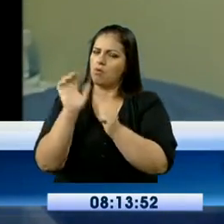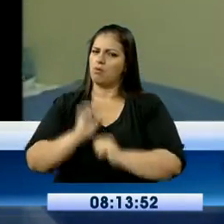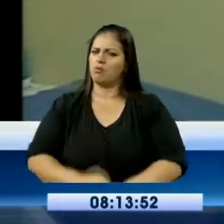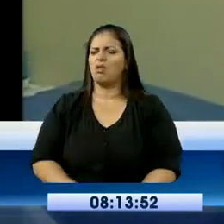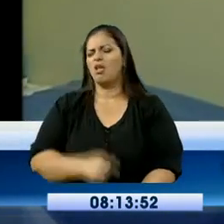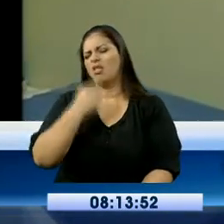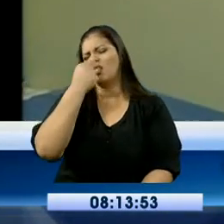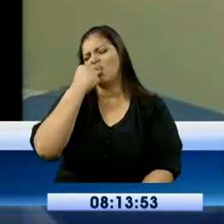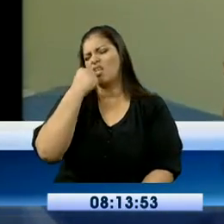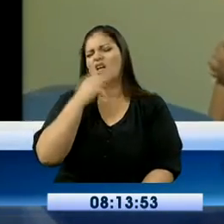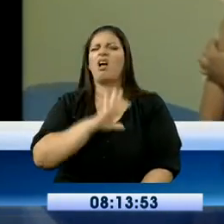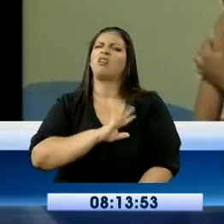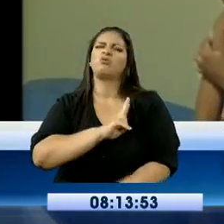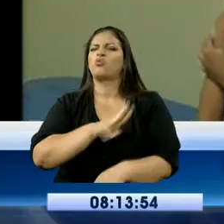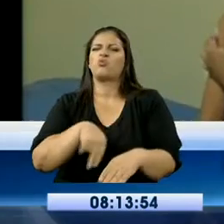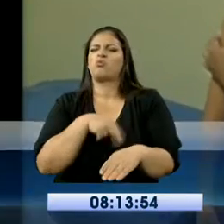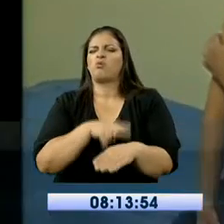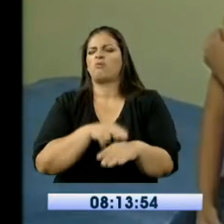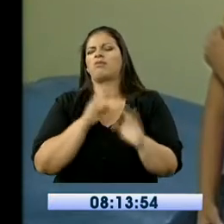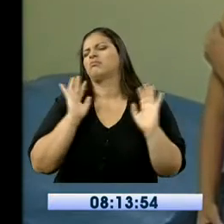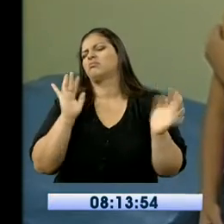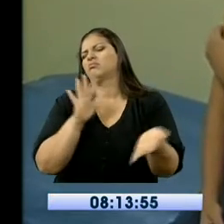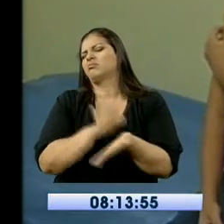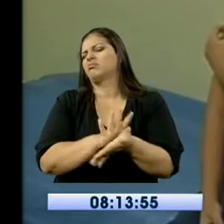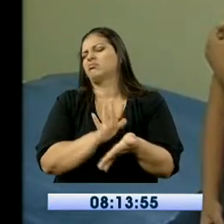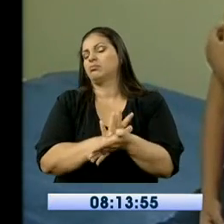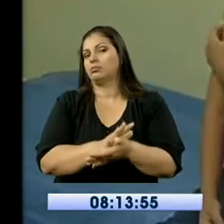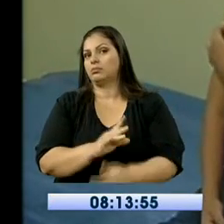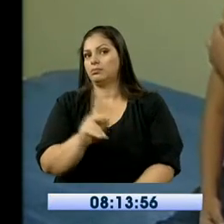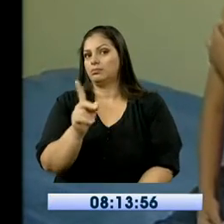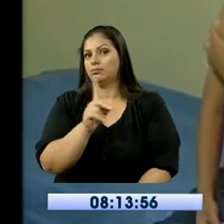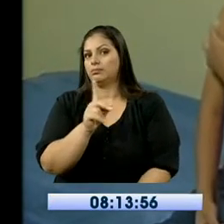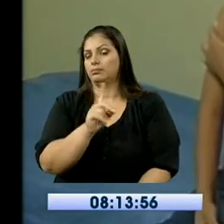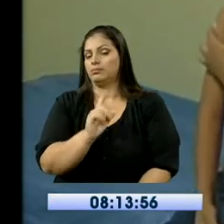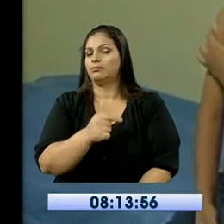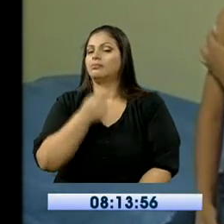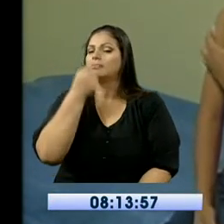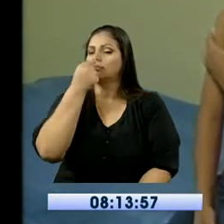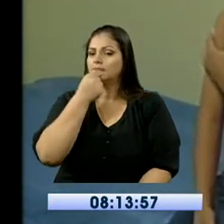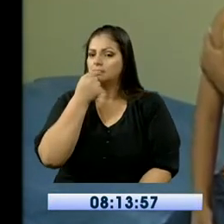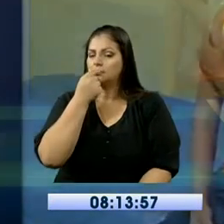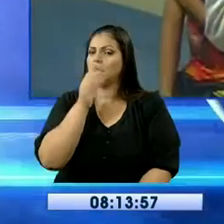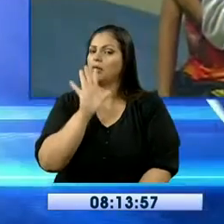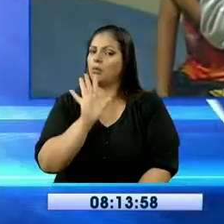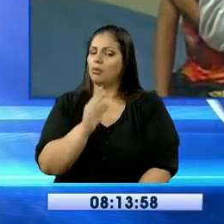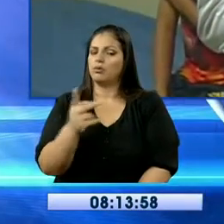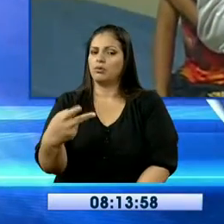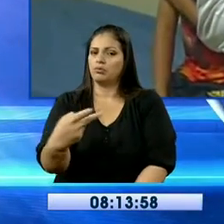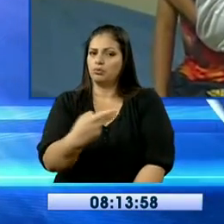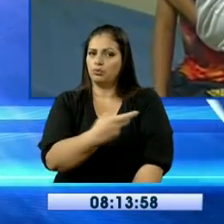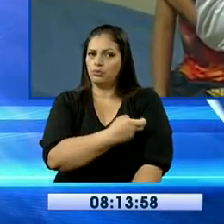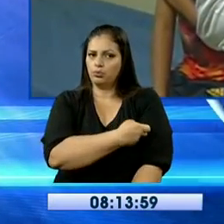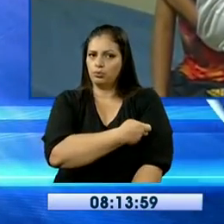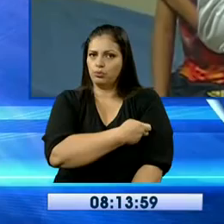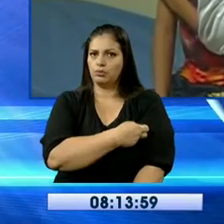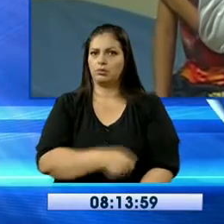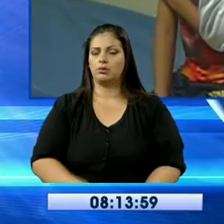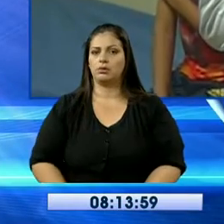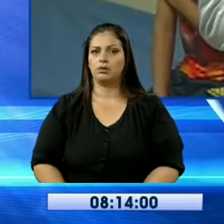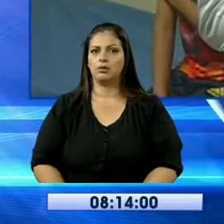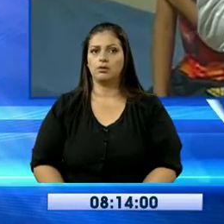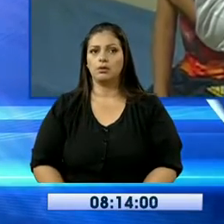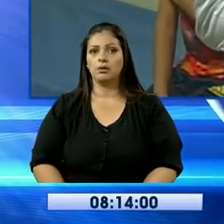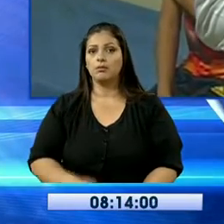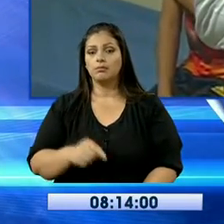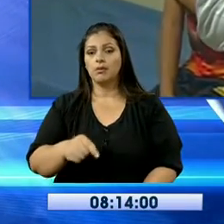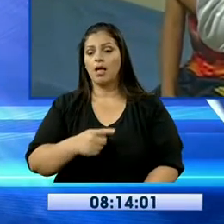simple gripe, es algo que puede ser bastante grave, así que por favor prevenir, aún tienen tiempo hasta el 31 de este mes para traer a